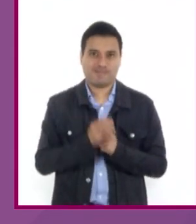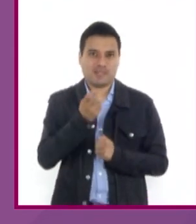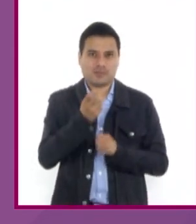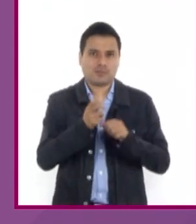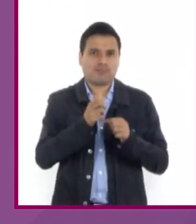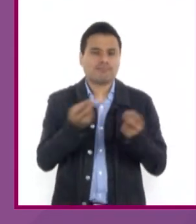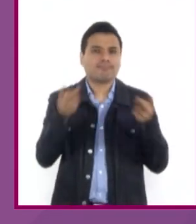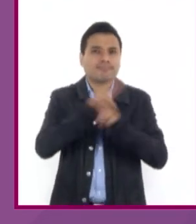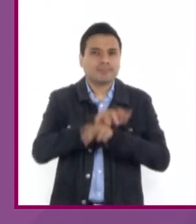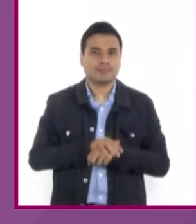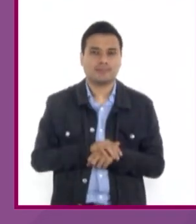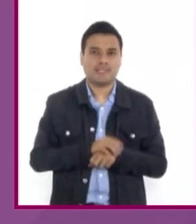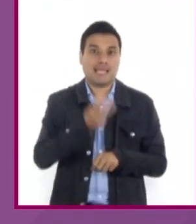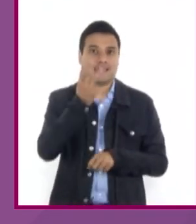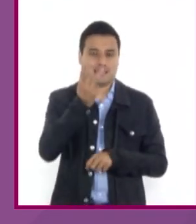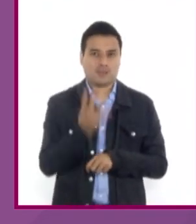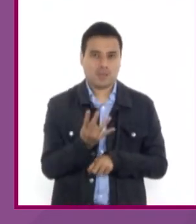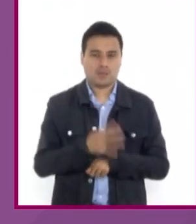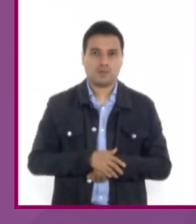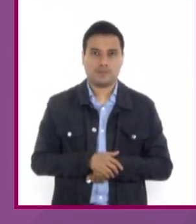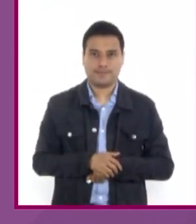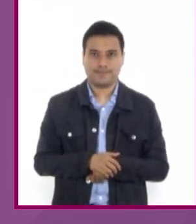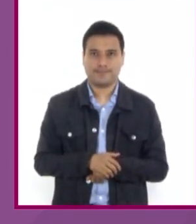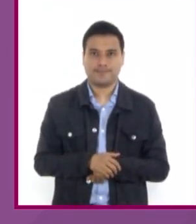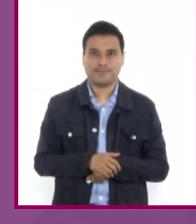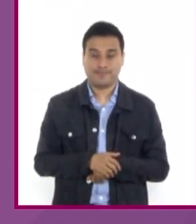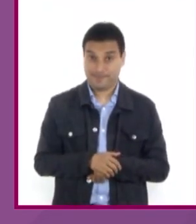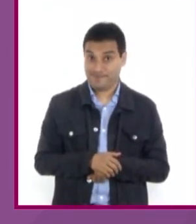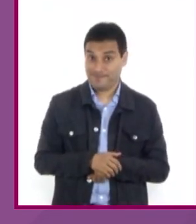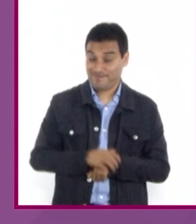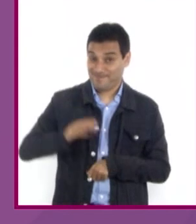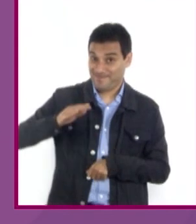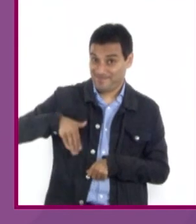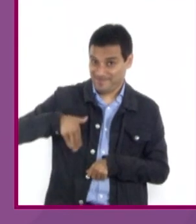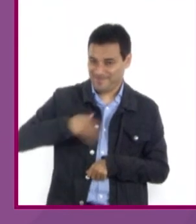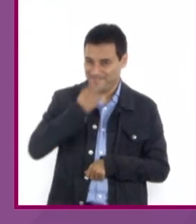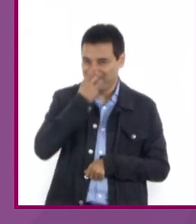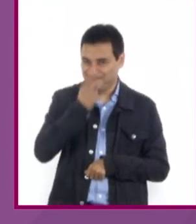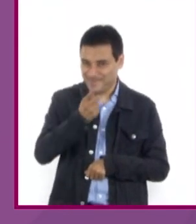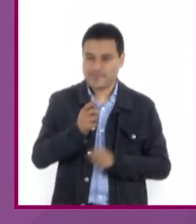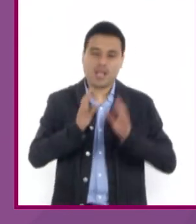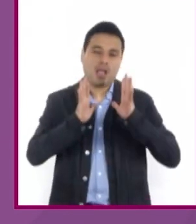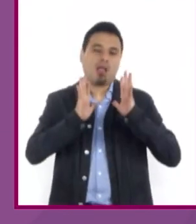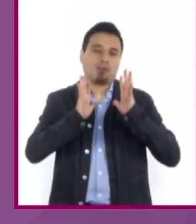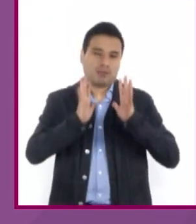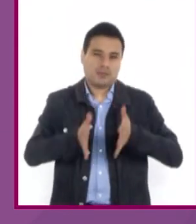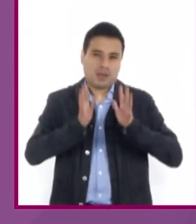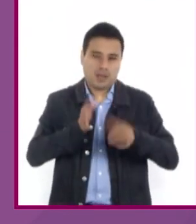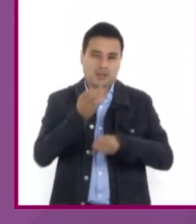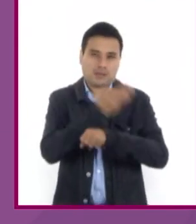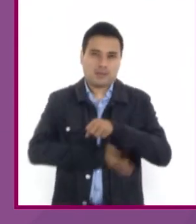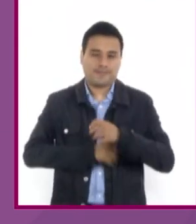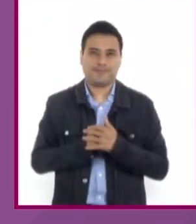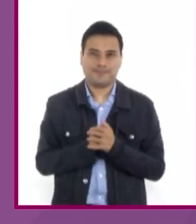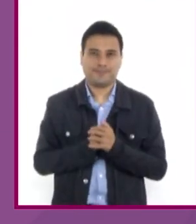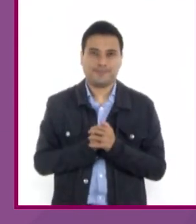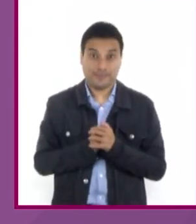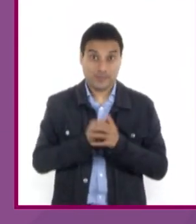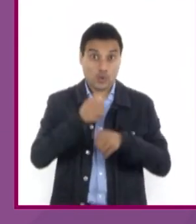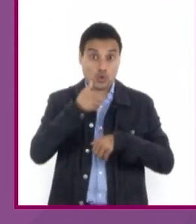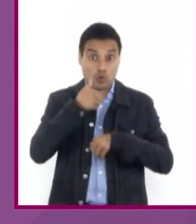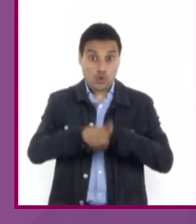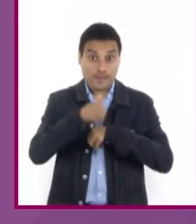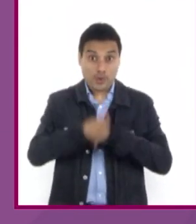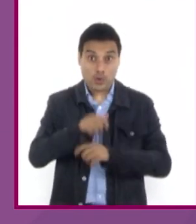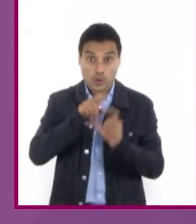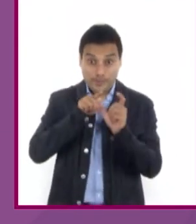de 3/4. Por lo anterior, podemos concluir que dividir entre un número es